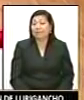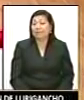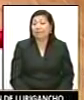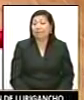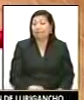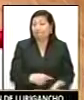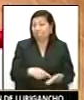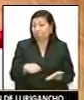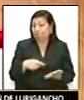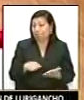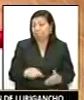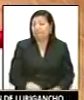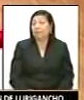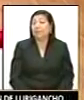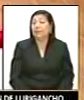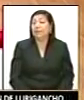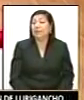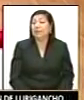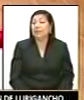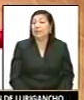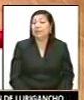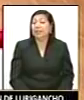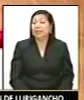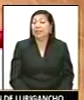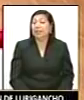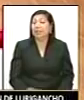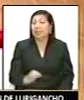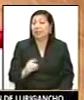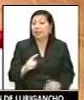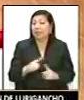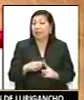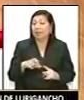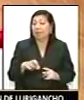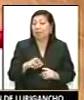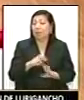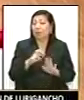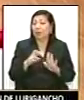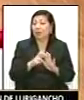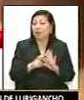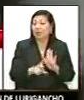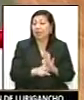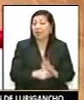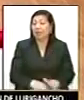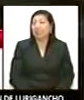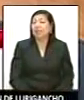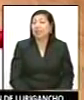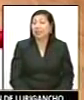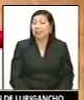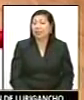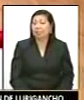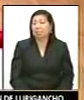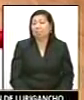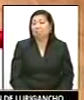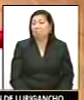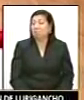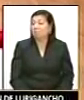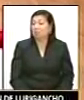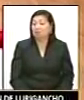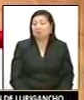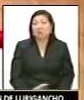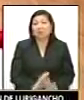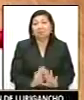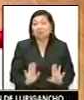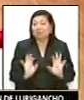Emiten observaciones y la CTP a favor del proyecto de ley. Es todo, señor presidente.